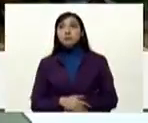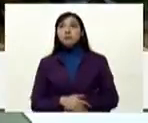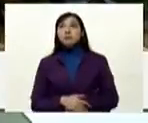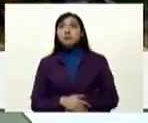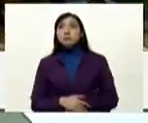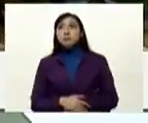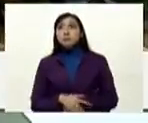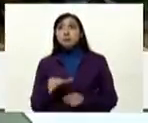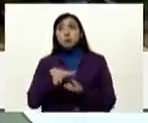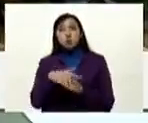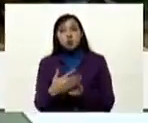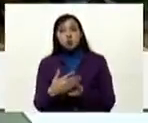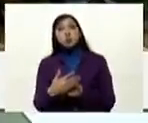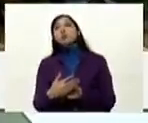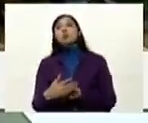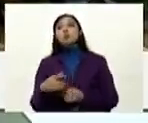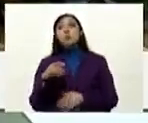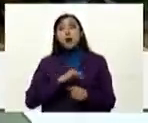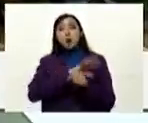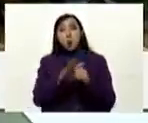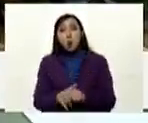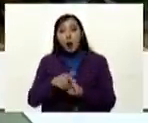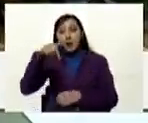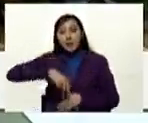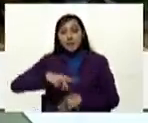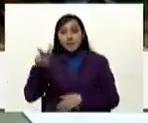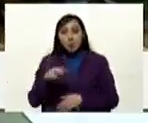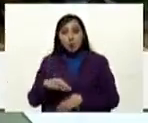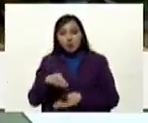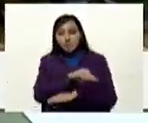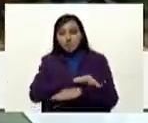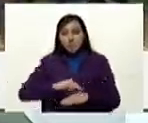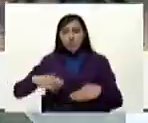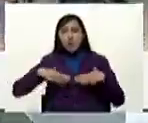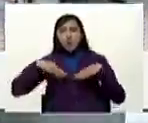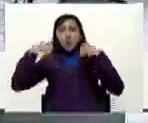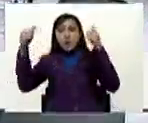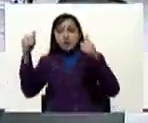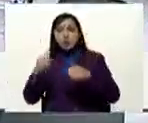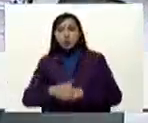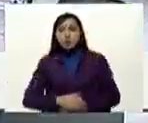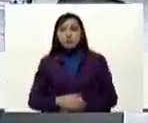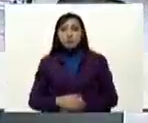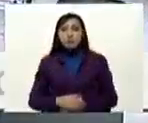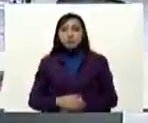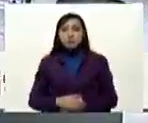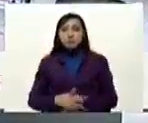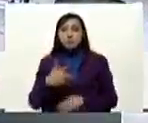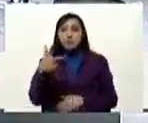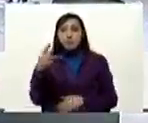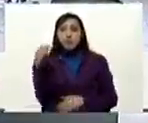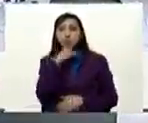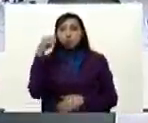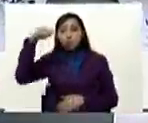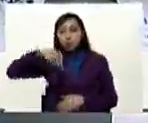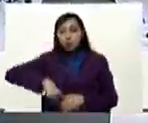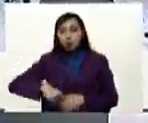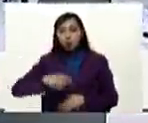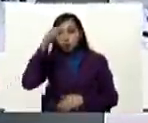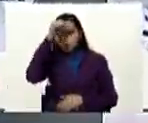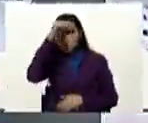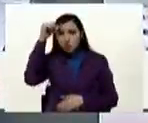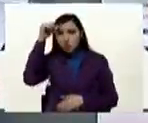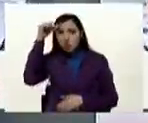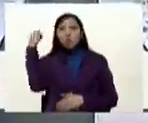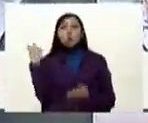Situación de la COVID en Venezuela, Ministerio del Poder Popular para la Salud, 3 de octubre,